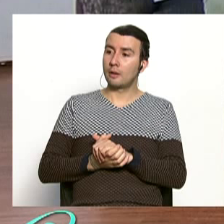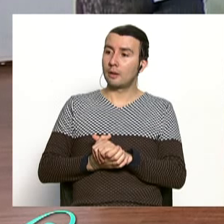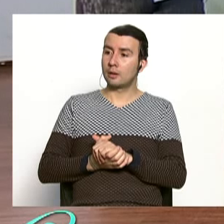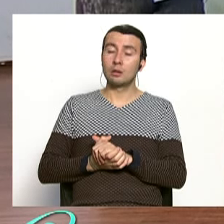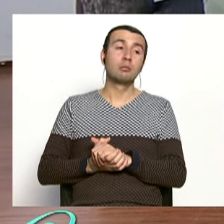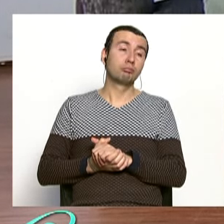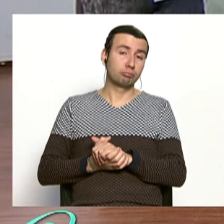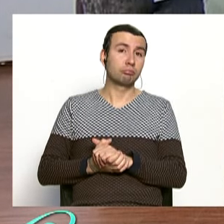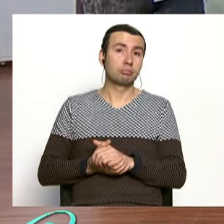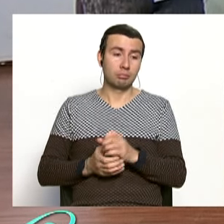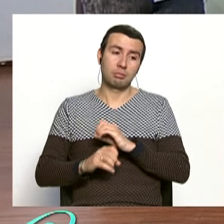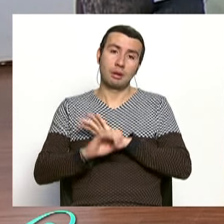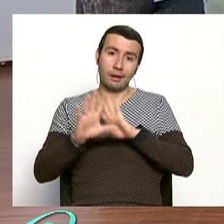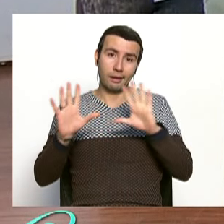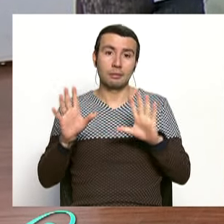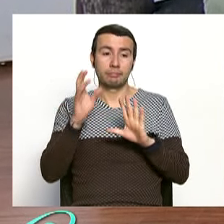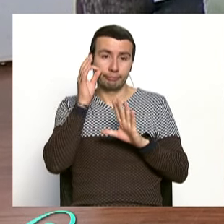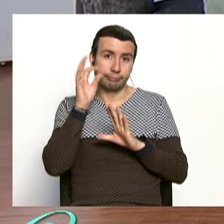claro